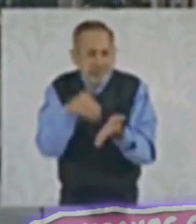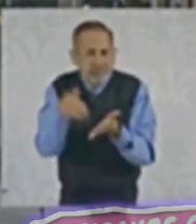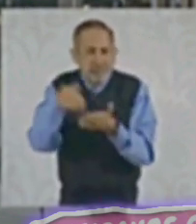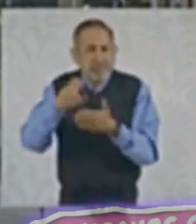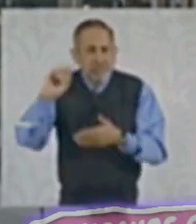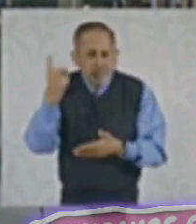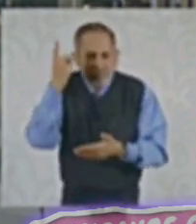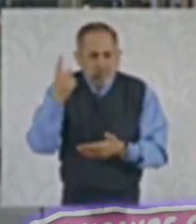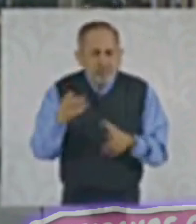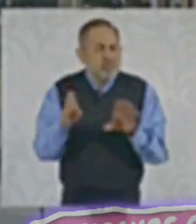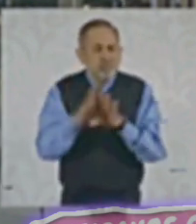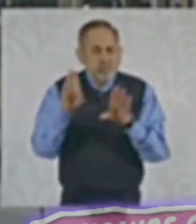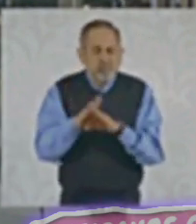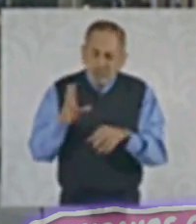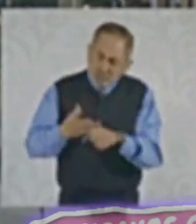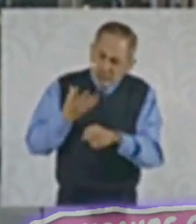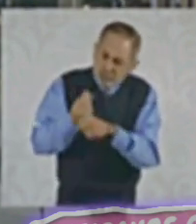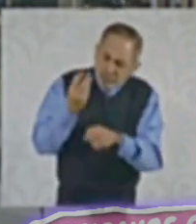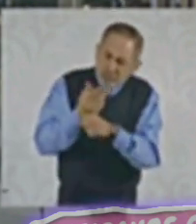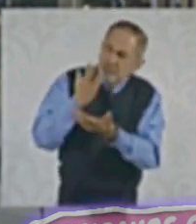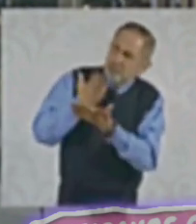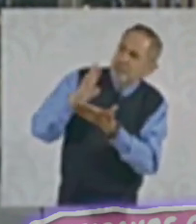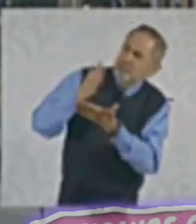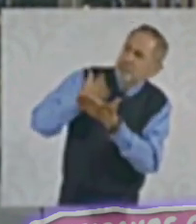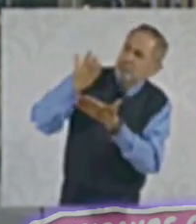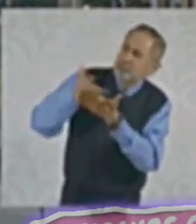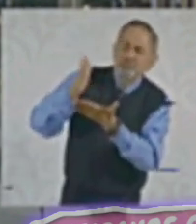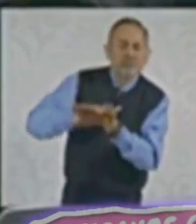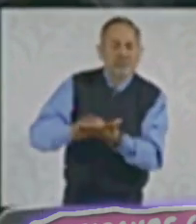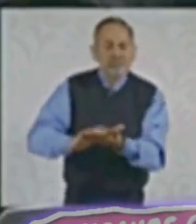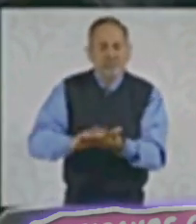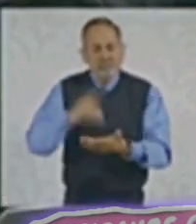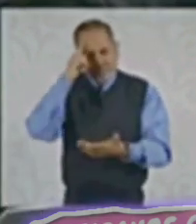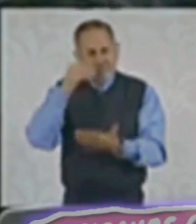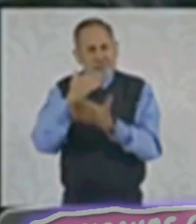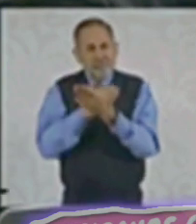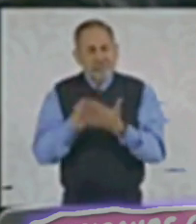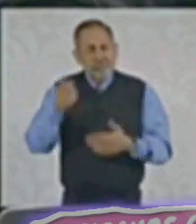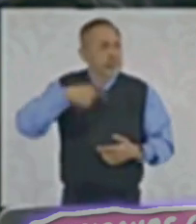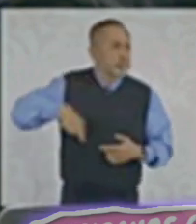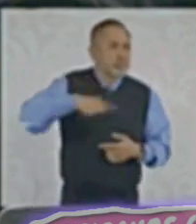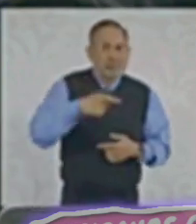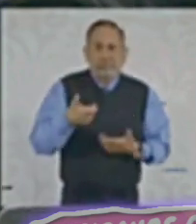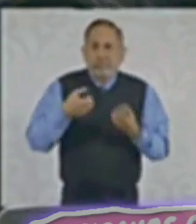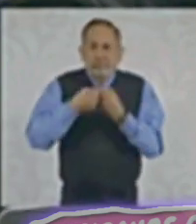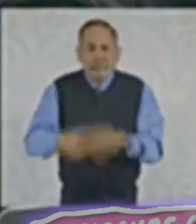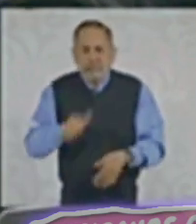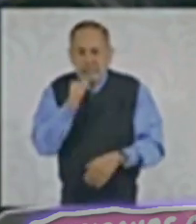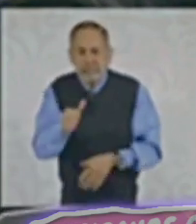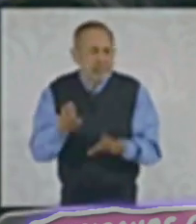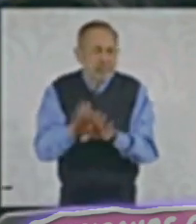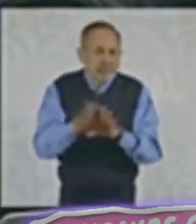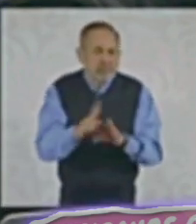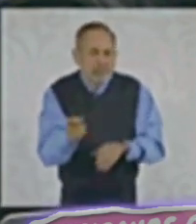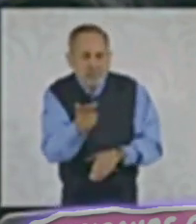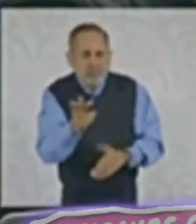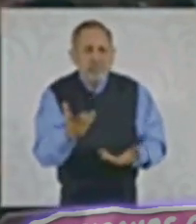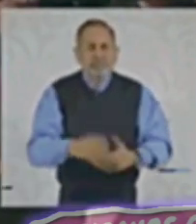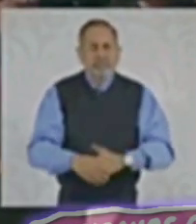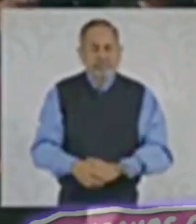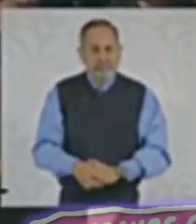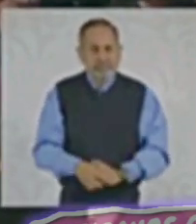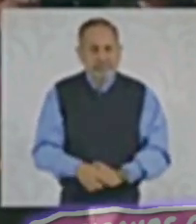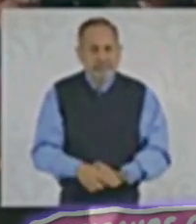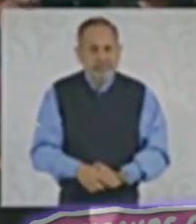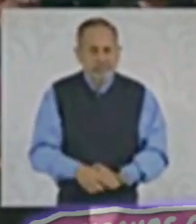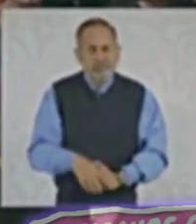manera van a hacer este saneamiento financiero, doctora, para que no se vean amenazadas las finanzas públicas? Si gustan, en